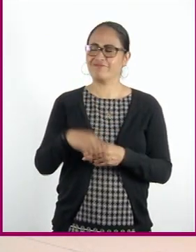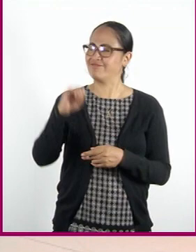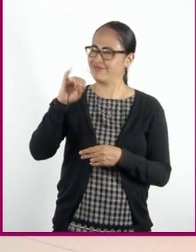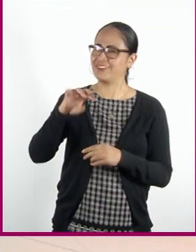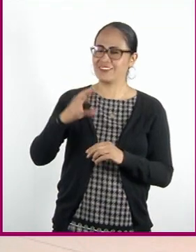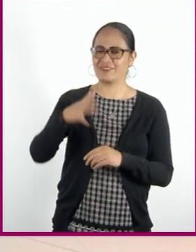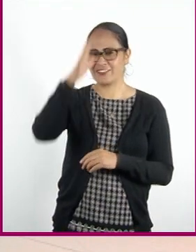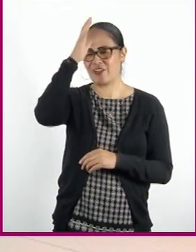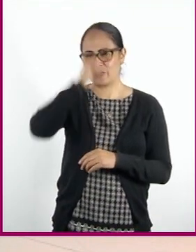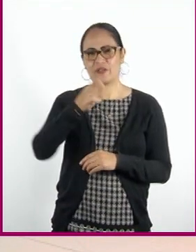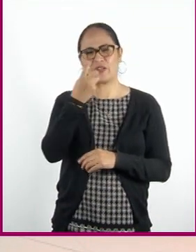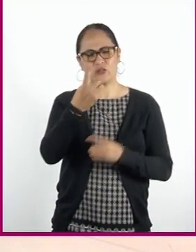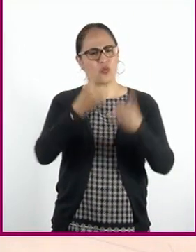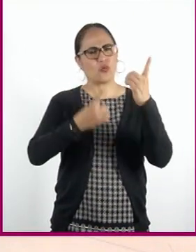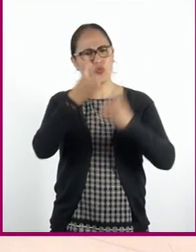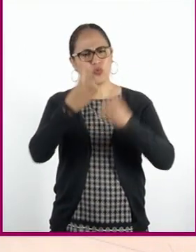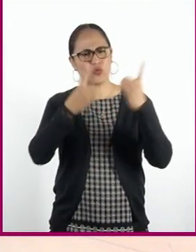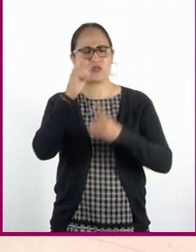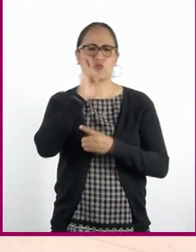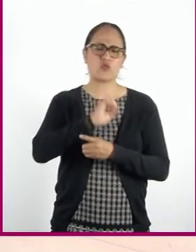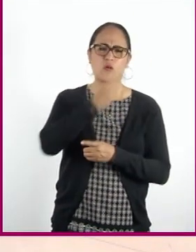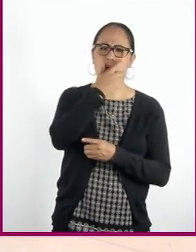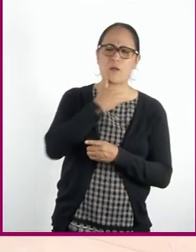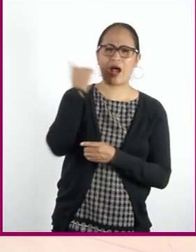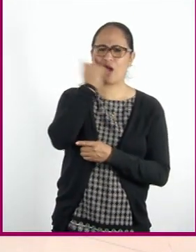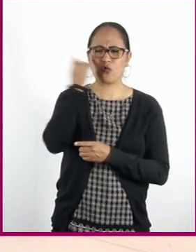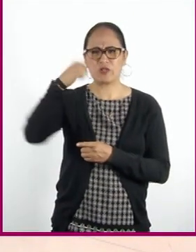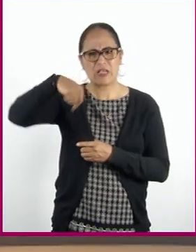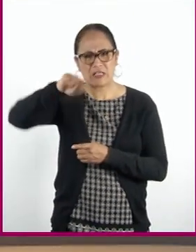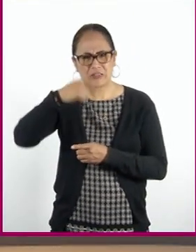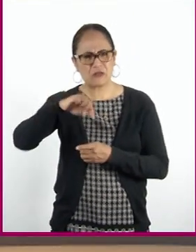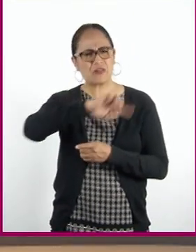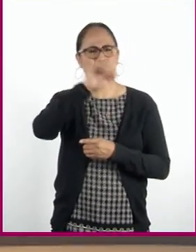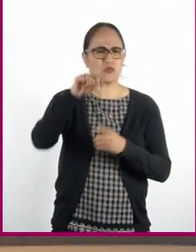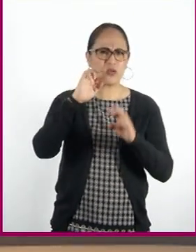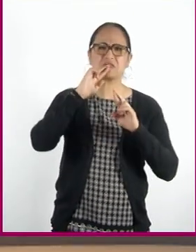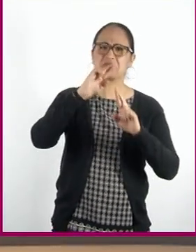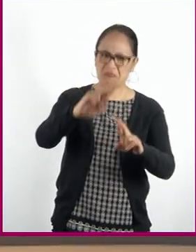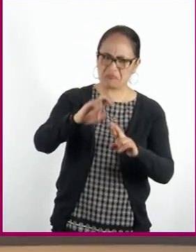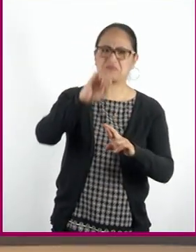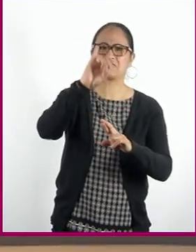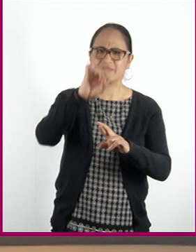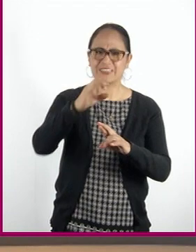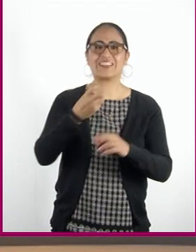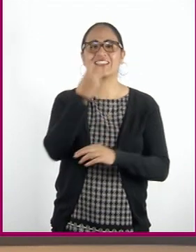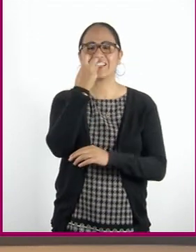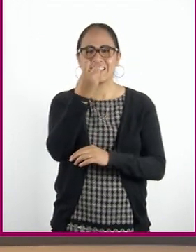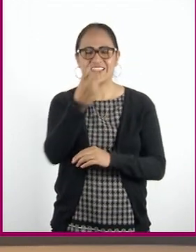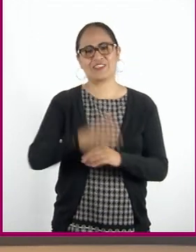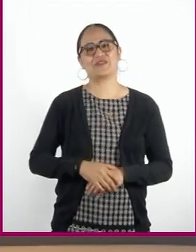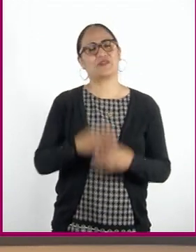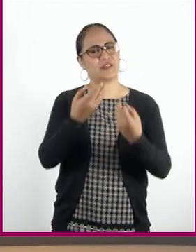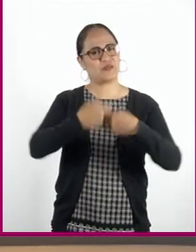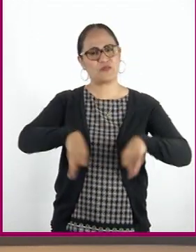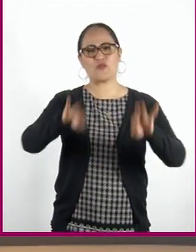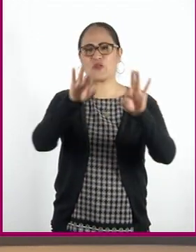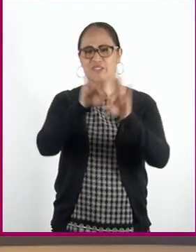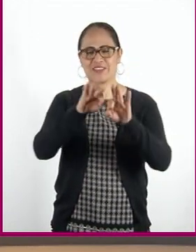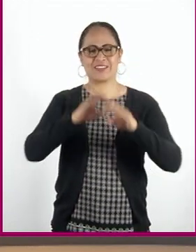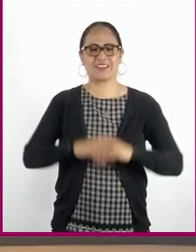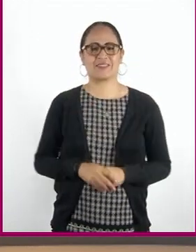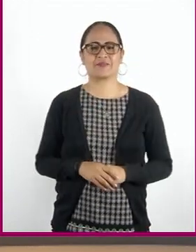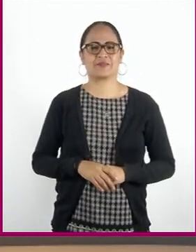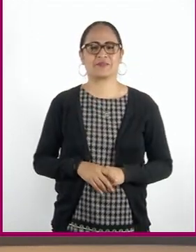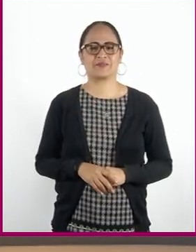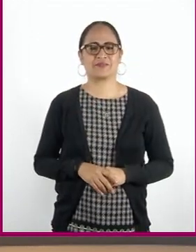resolver muchas de las dudas que presentan nuestras y nuestros estudiantes. Justamente eso es lo importante, maestro. Pero